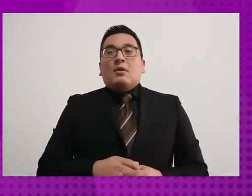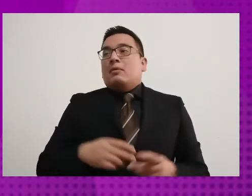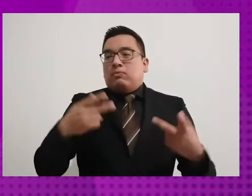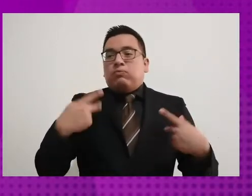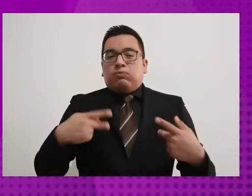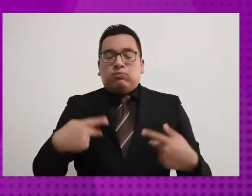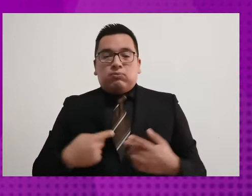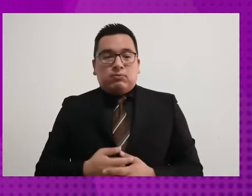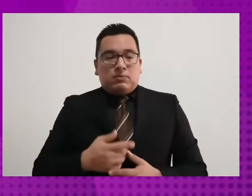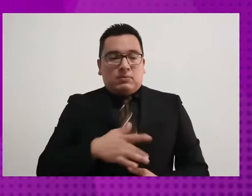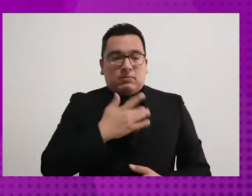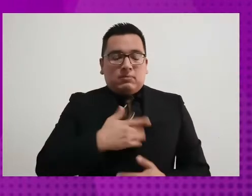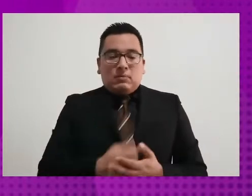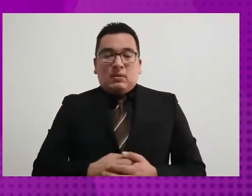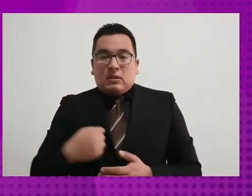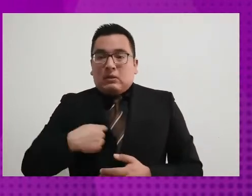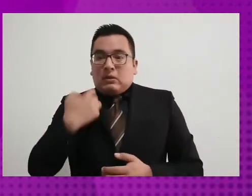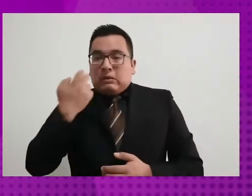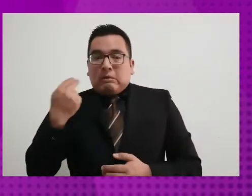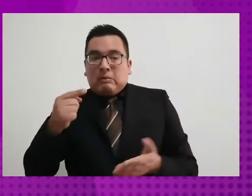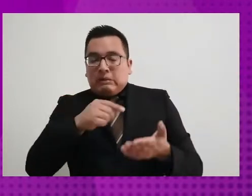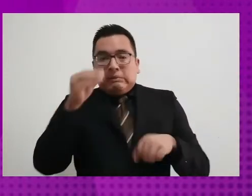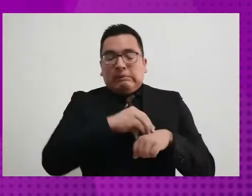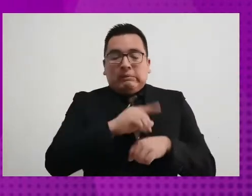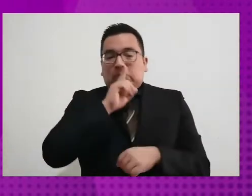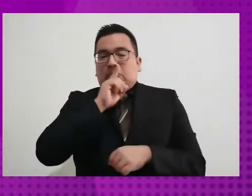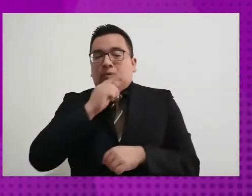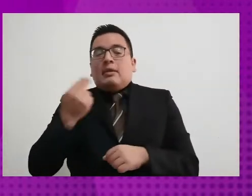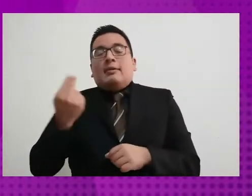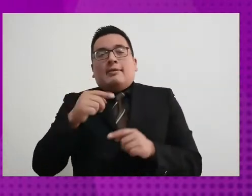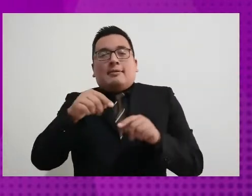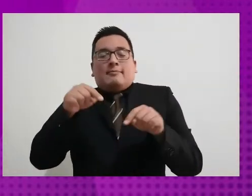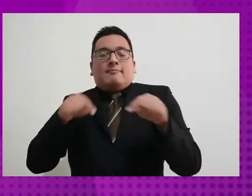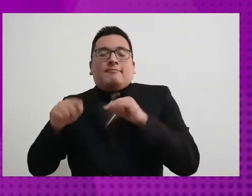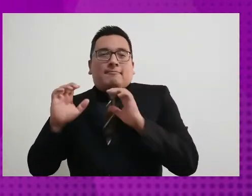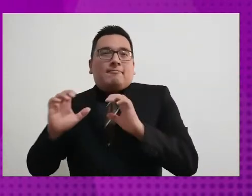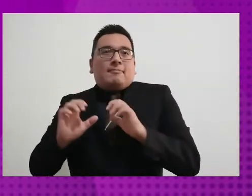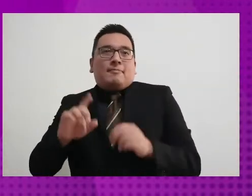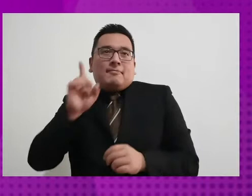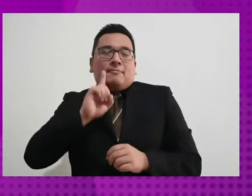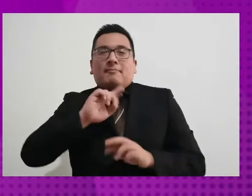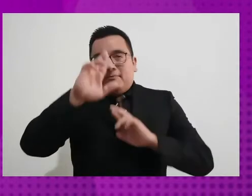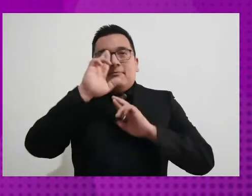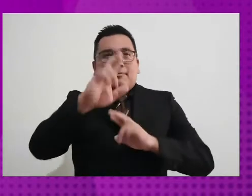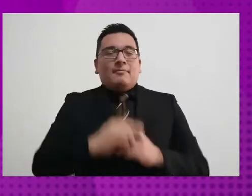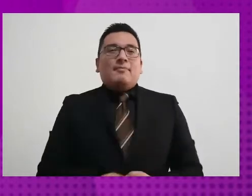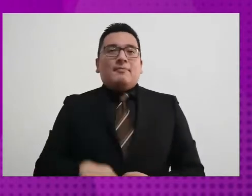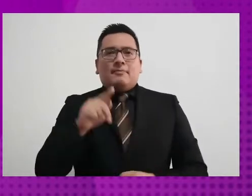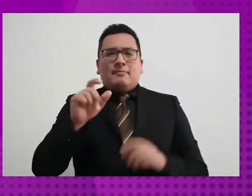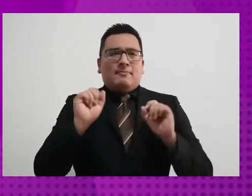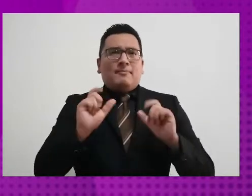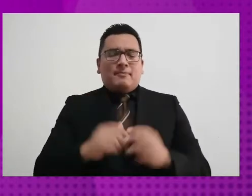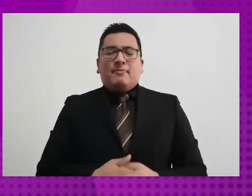tipo de conductas y también permitirá a las autoridades, tanto jurisdiccionales como administrativas, tener un elemento